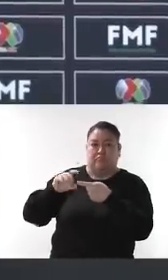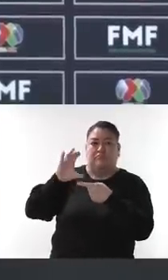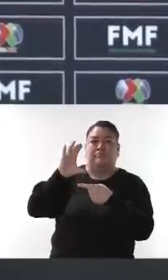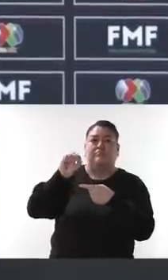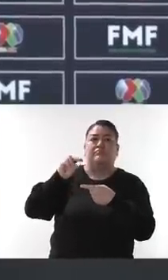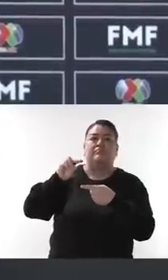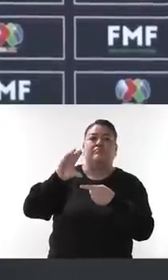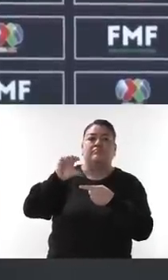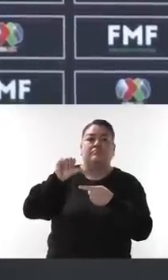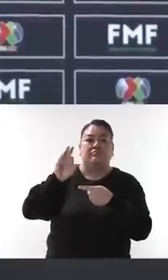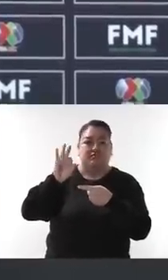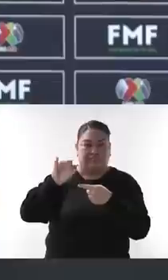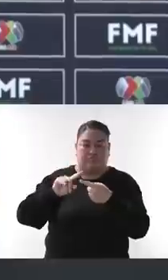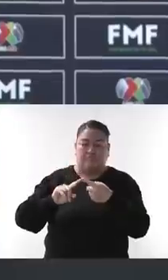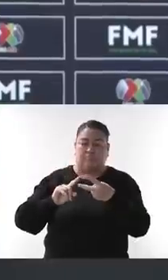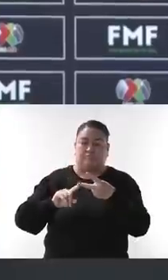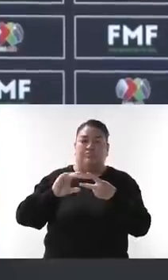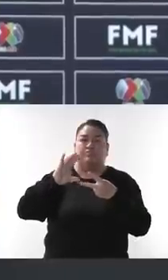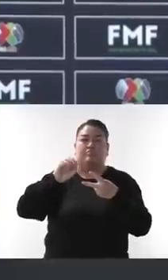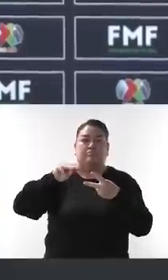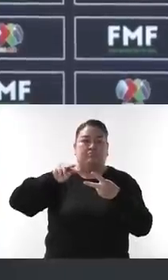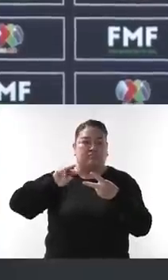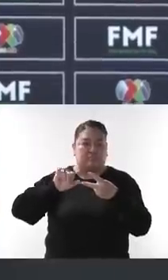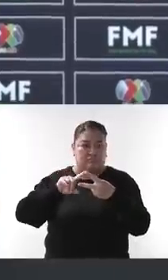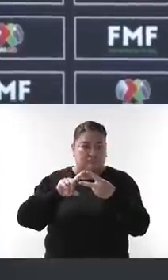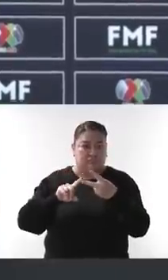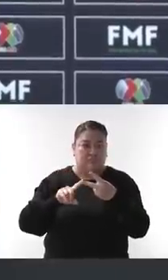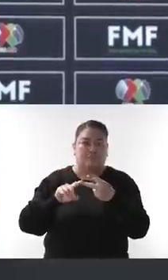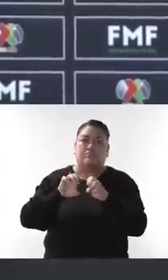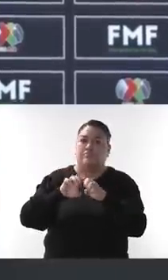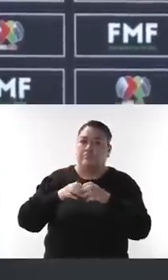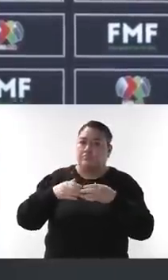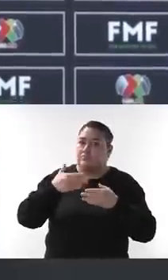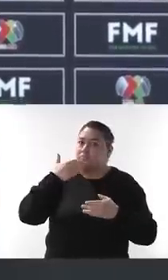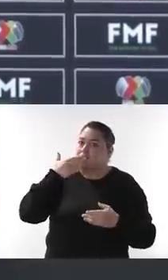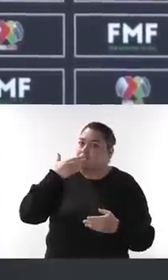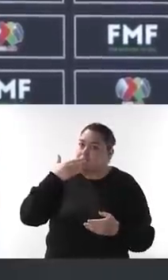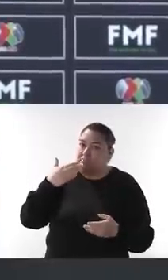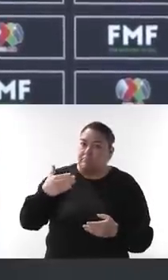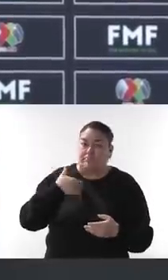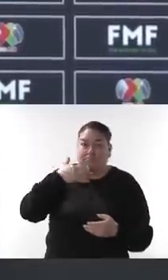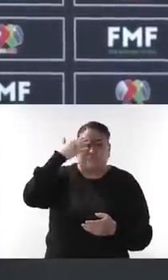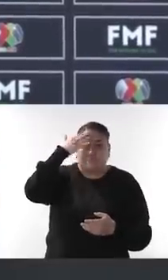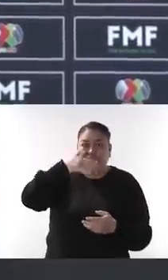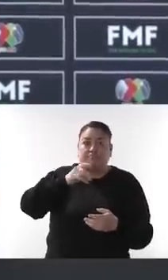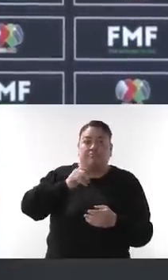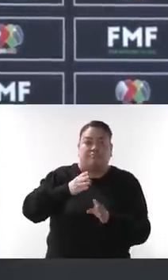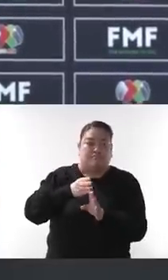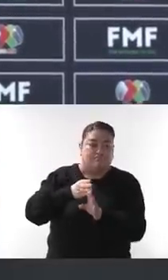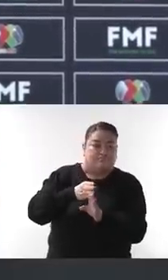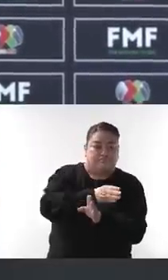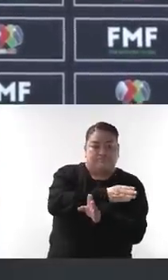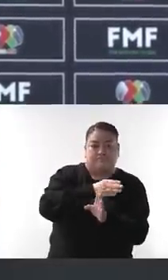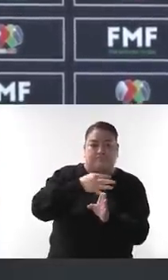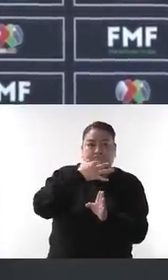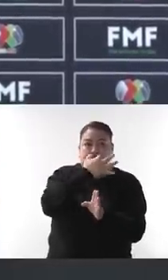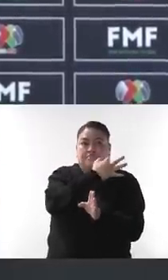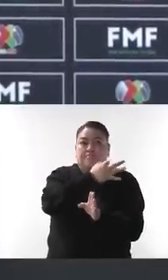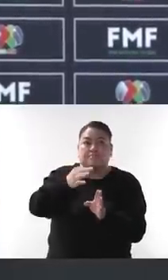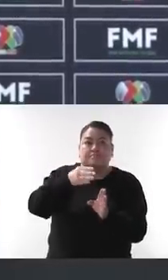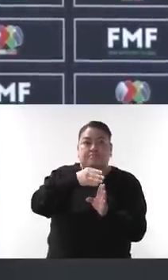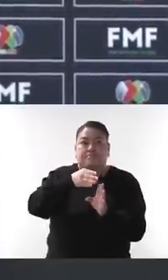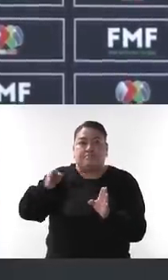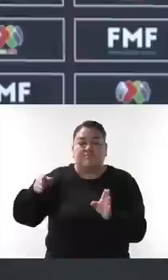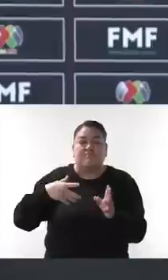en este gran anuncio. Como bien comentaba Mikel, creo que sí hay un antes y un después. Es un anuncio que lo esperamos